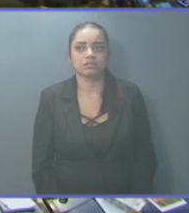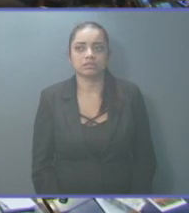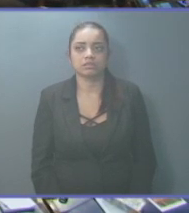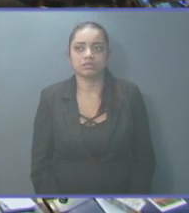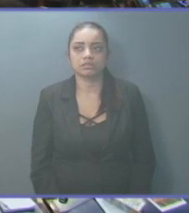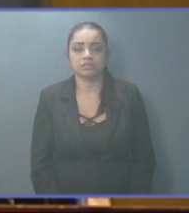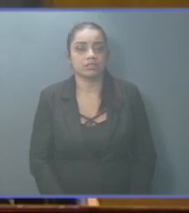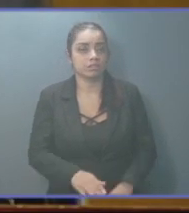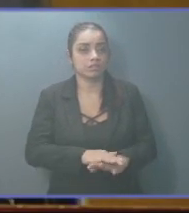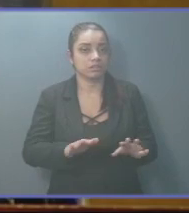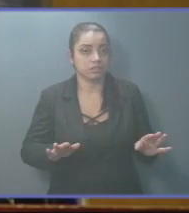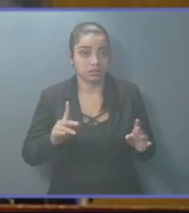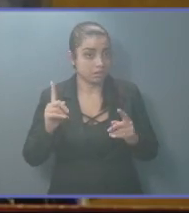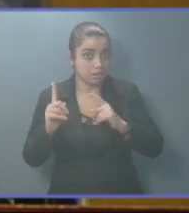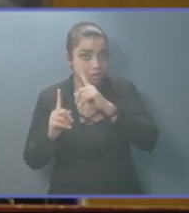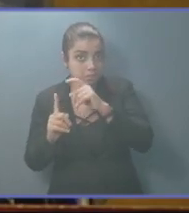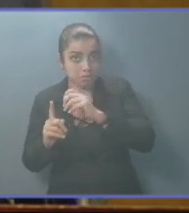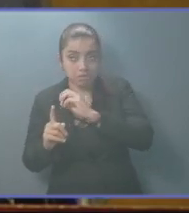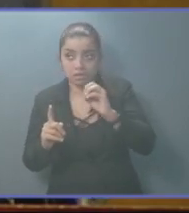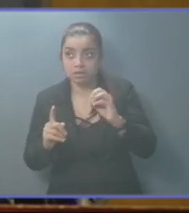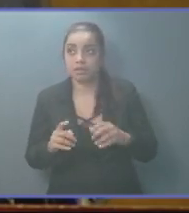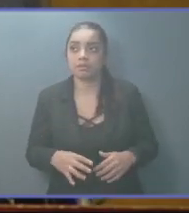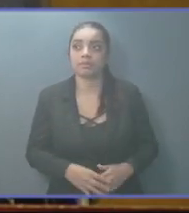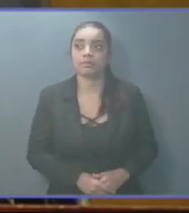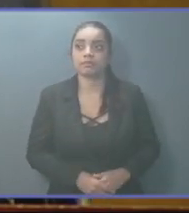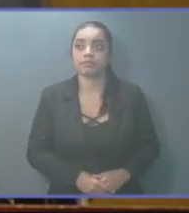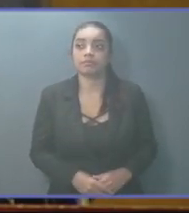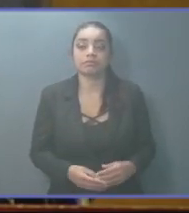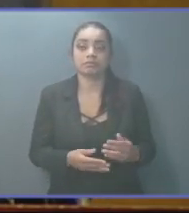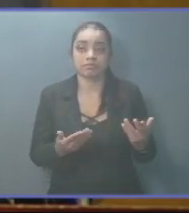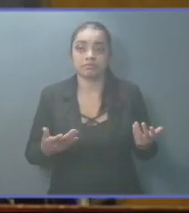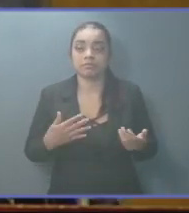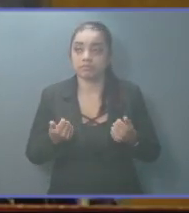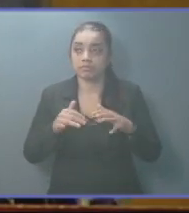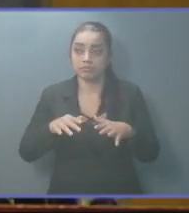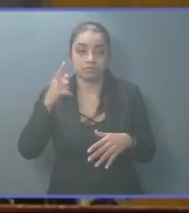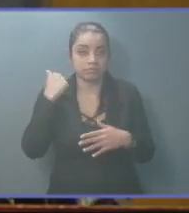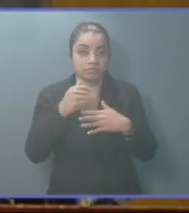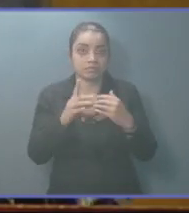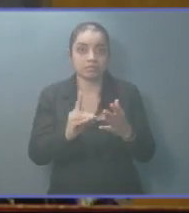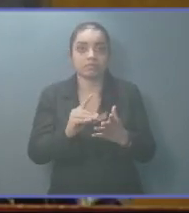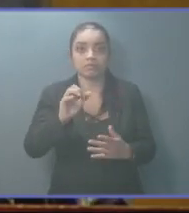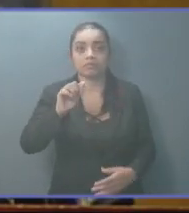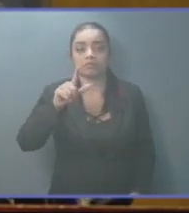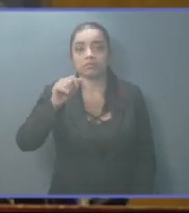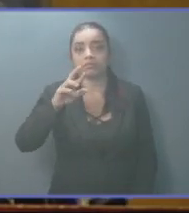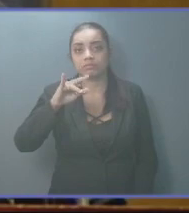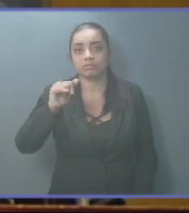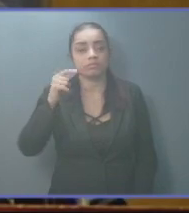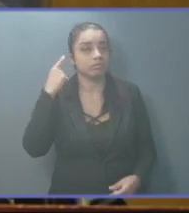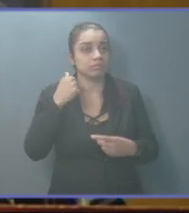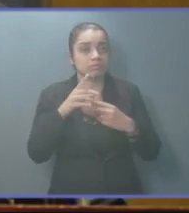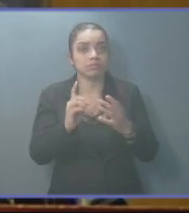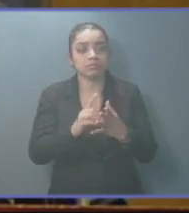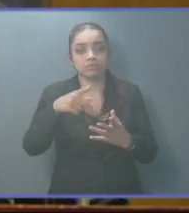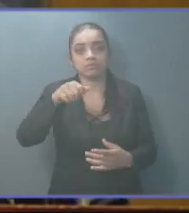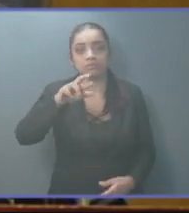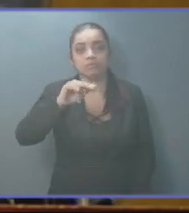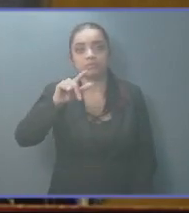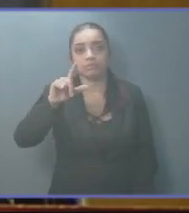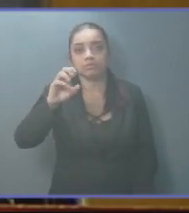ya no había pregunta alguna así que le agradecemos diputado alegría el doctor porque cuadran